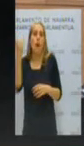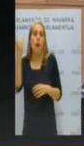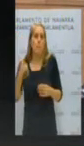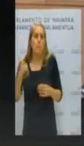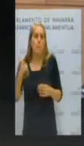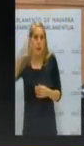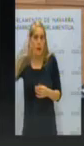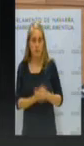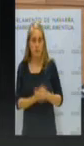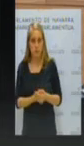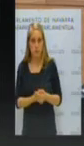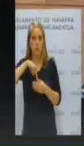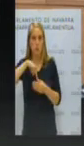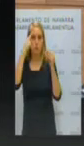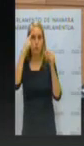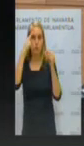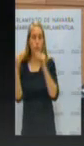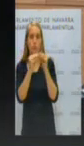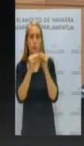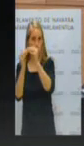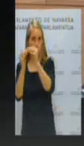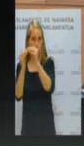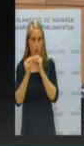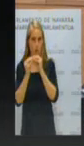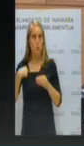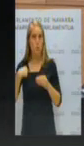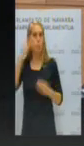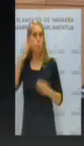nos podamos poner de acuerdo. Yo creo que esto es una gran noticia para el ciudadano.